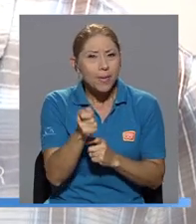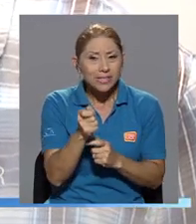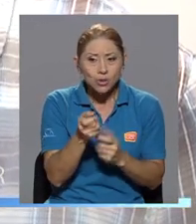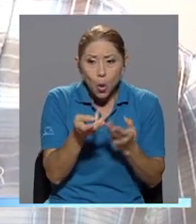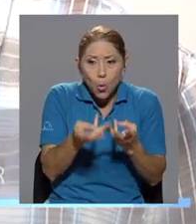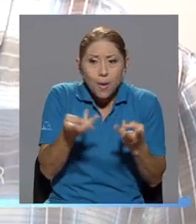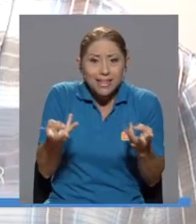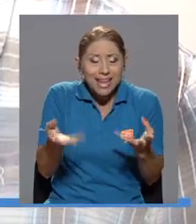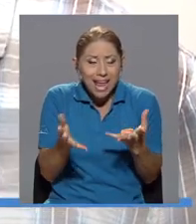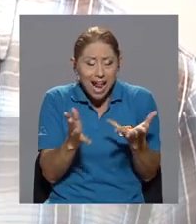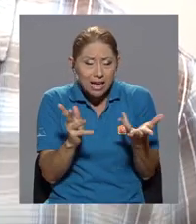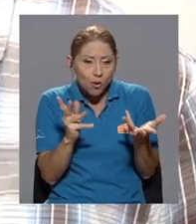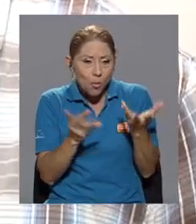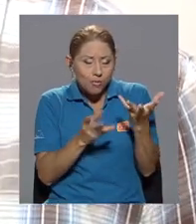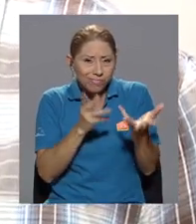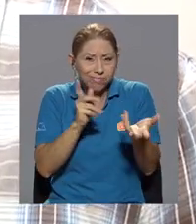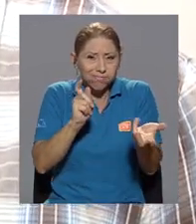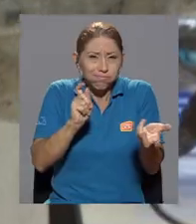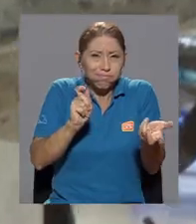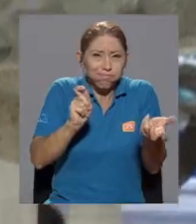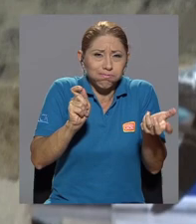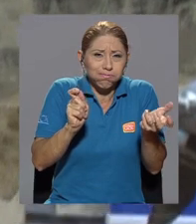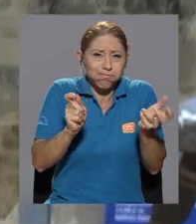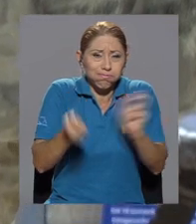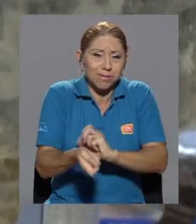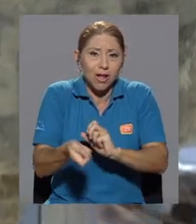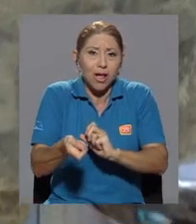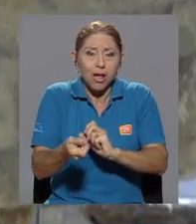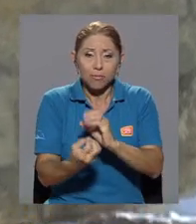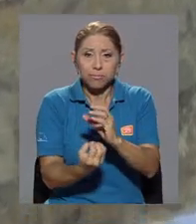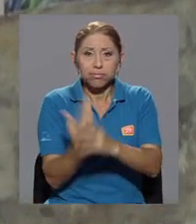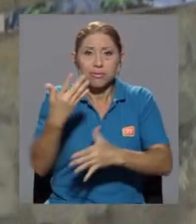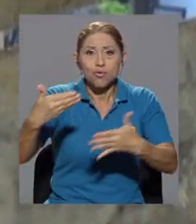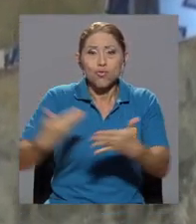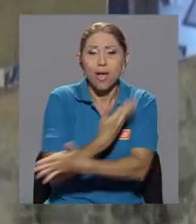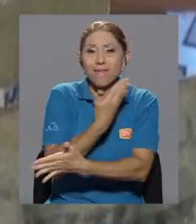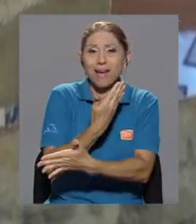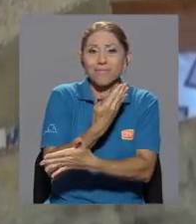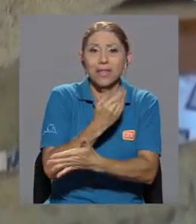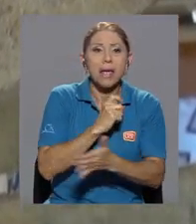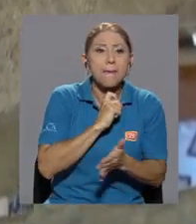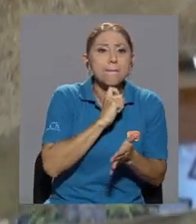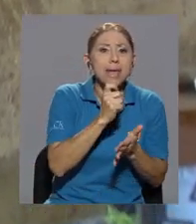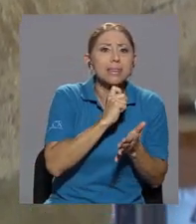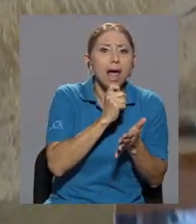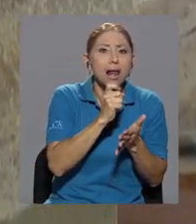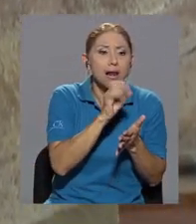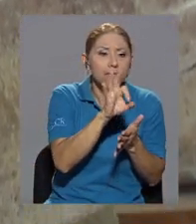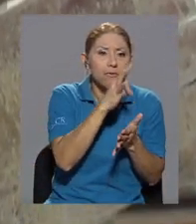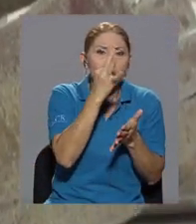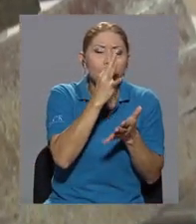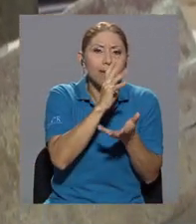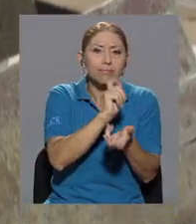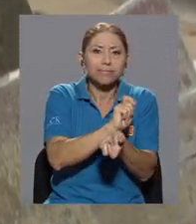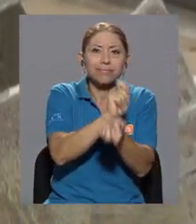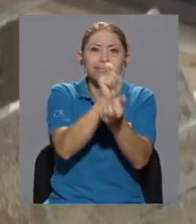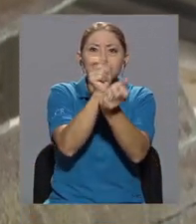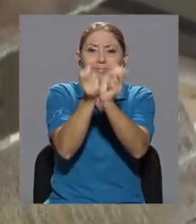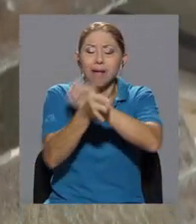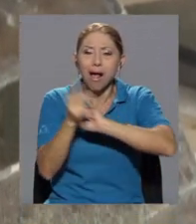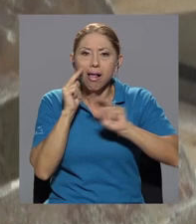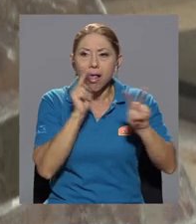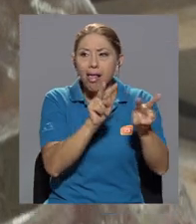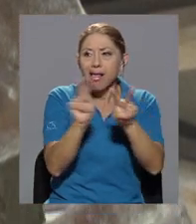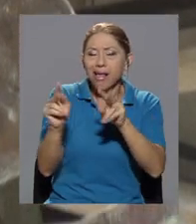material y convertirlo en una cosa completamente nueva. El frío metal abandona su forma para dar paso a figuras